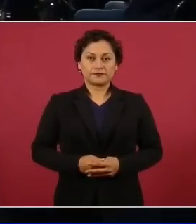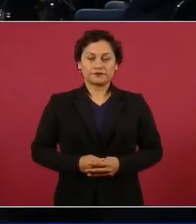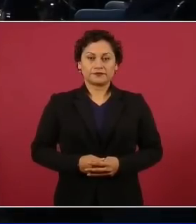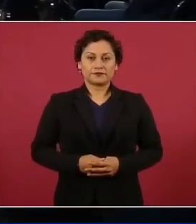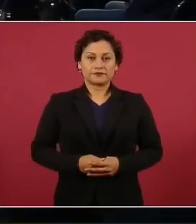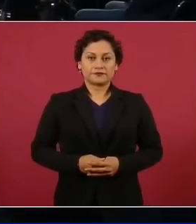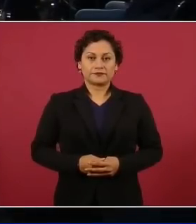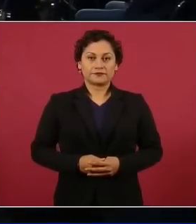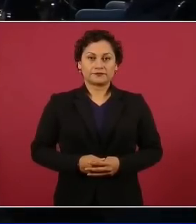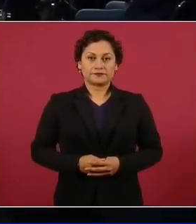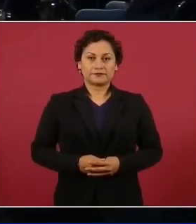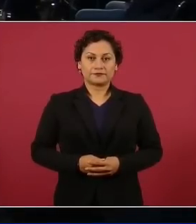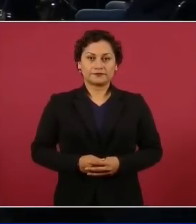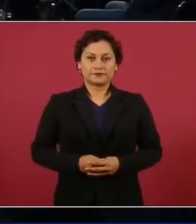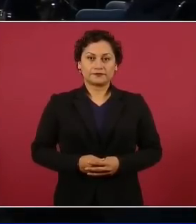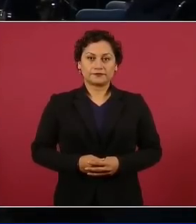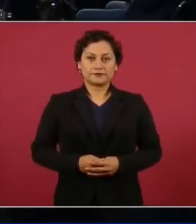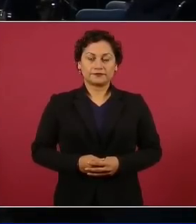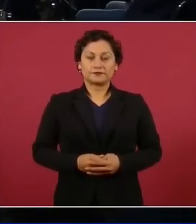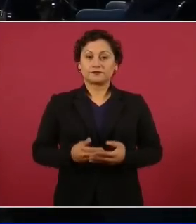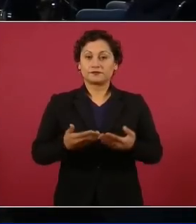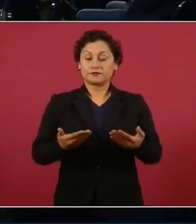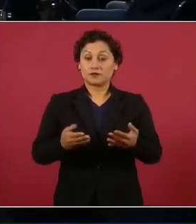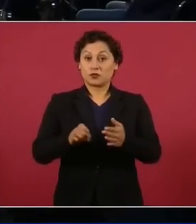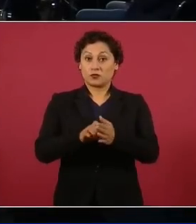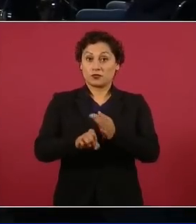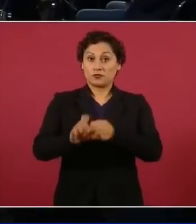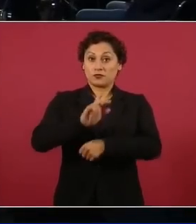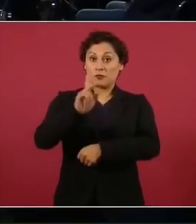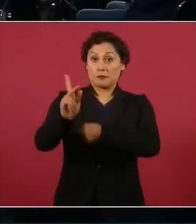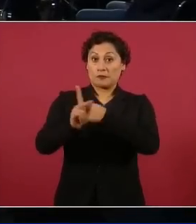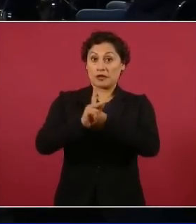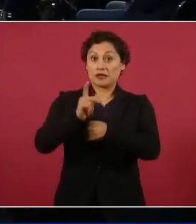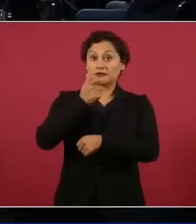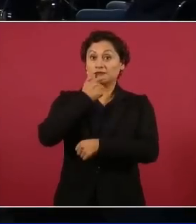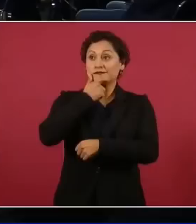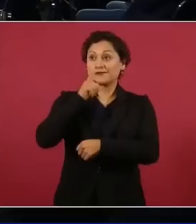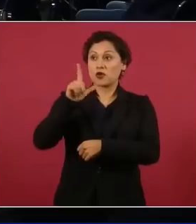Y las acciones en Londres